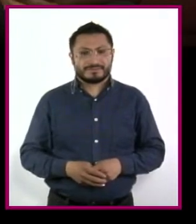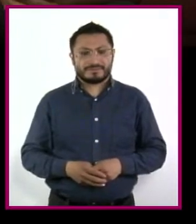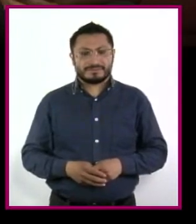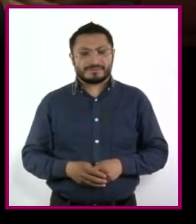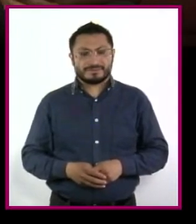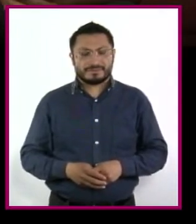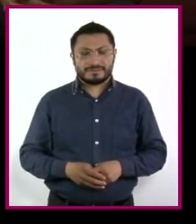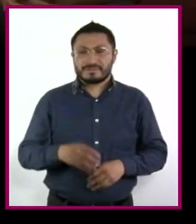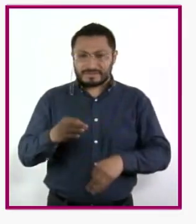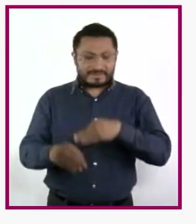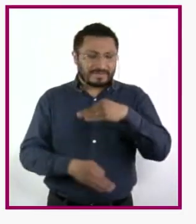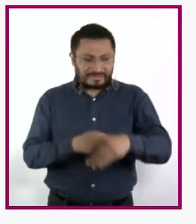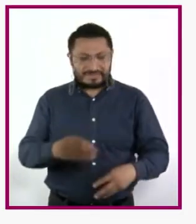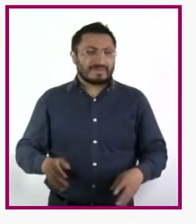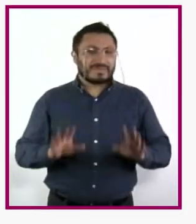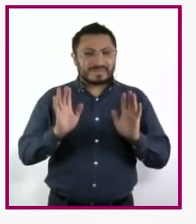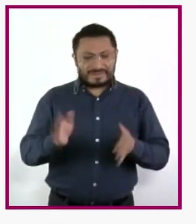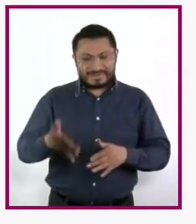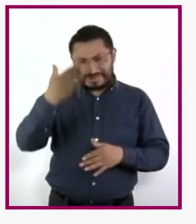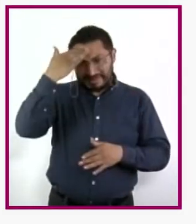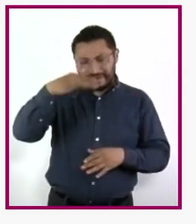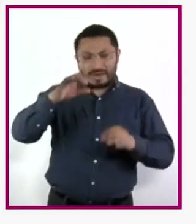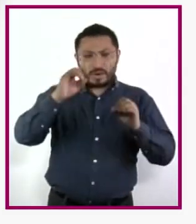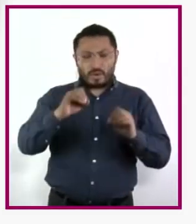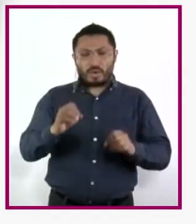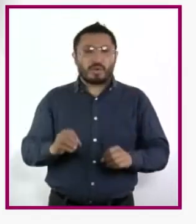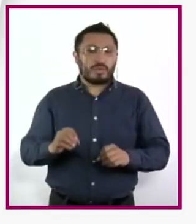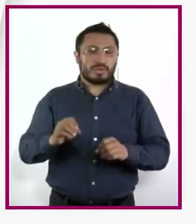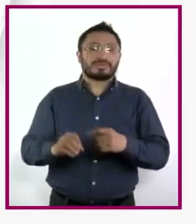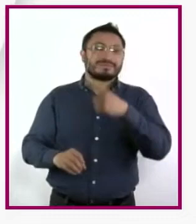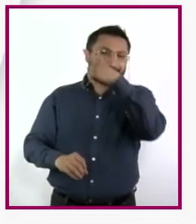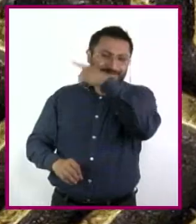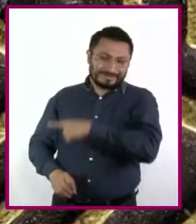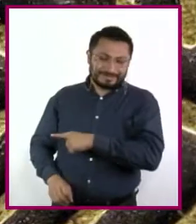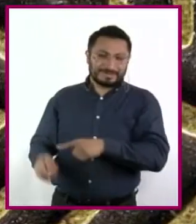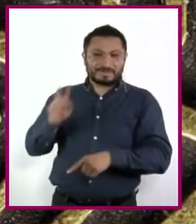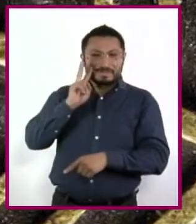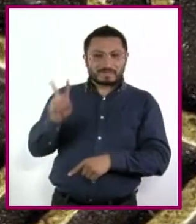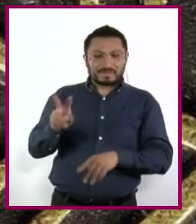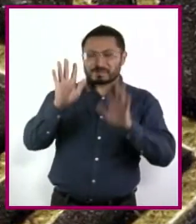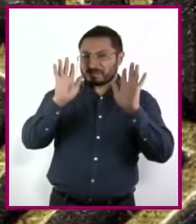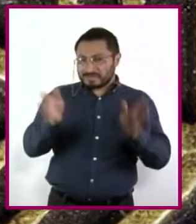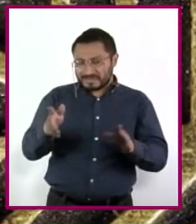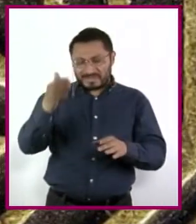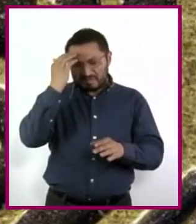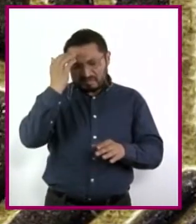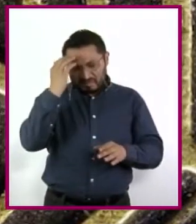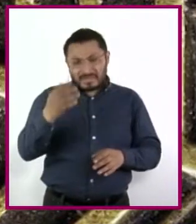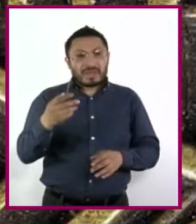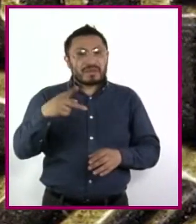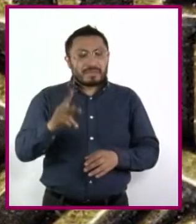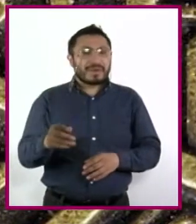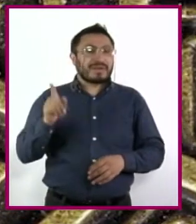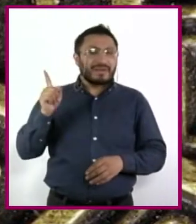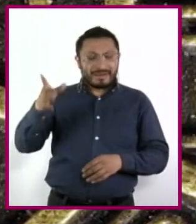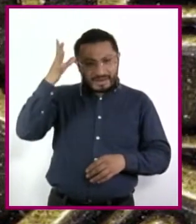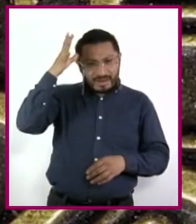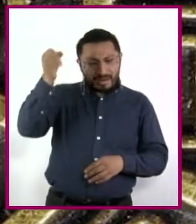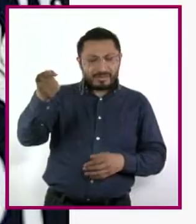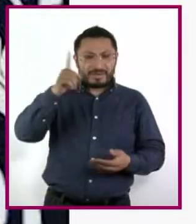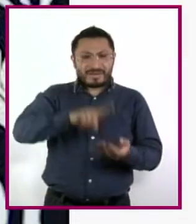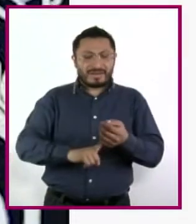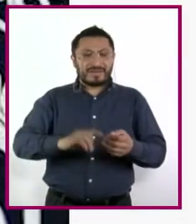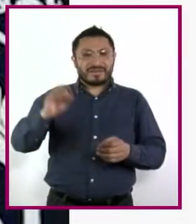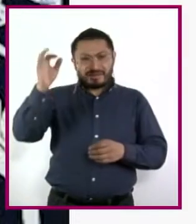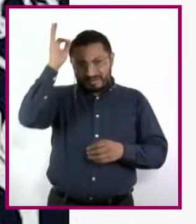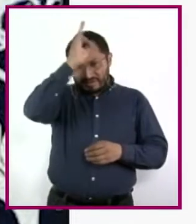Casi todos hemos oído hablar o hemos visto el clásico símbolo del yin y el yang. Y aunque este concepto tenga su origen en la filosofía